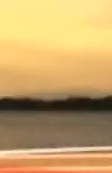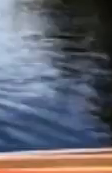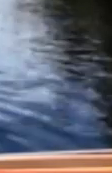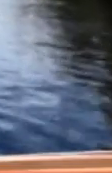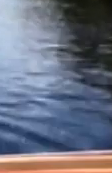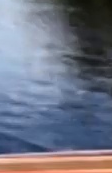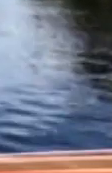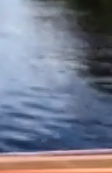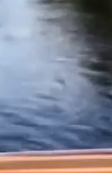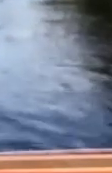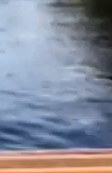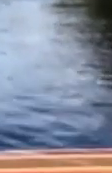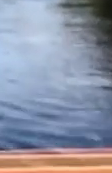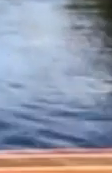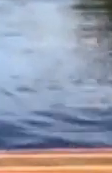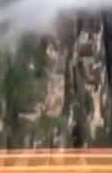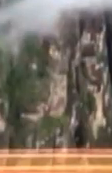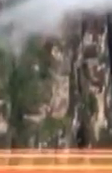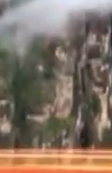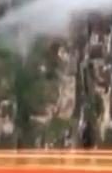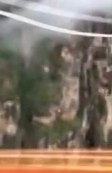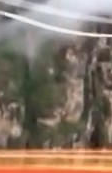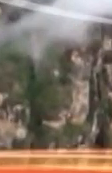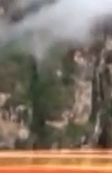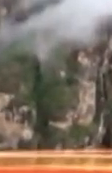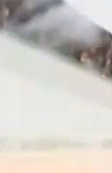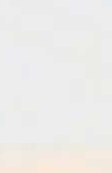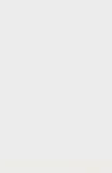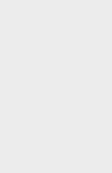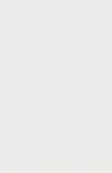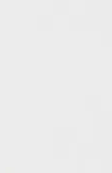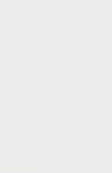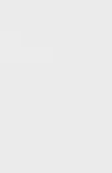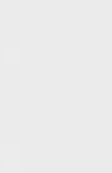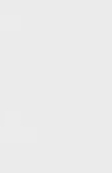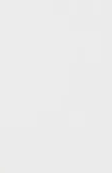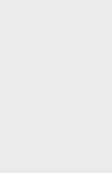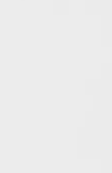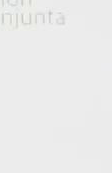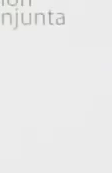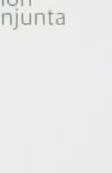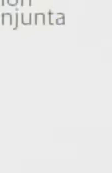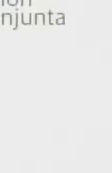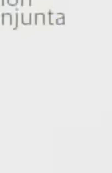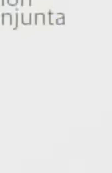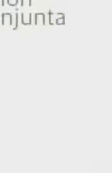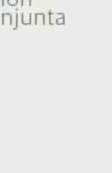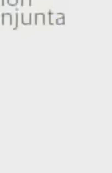atención. Sigamos haciendo patria.